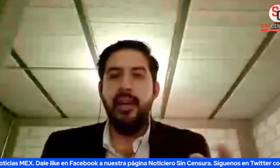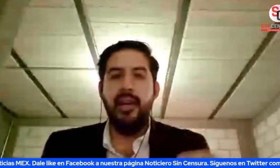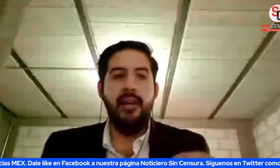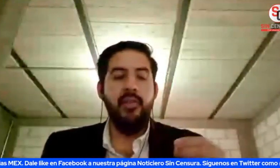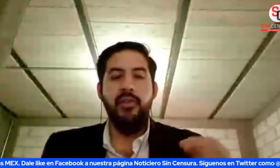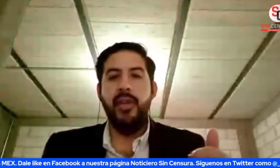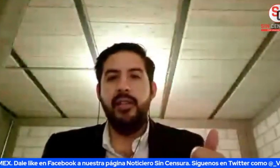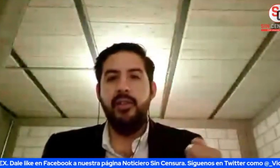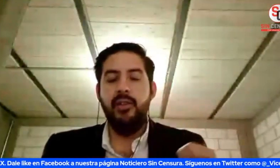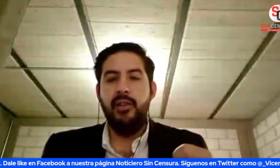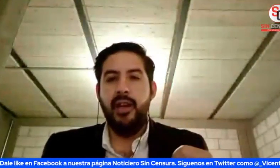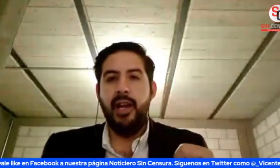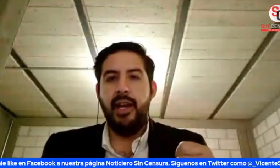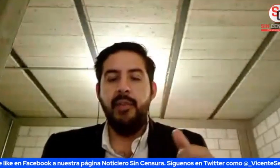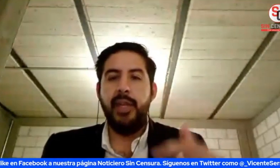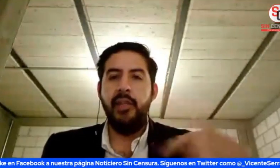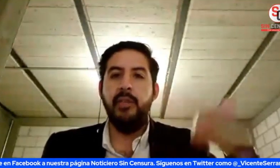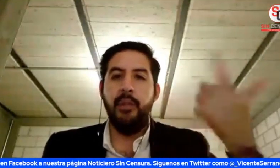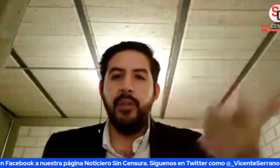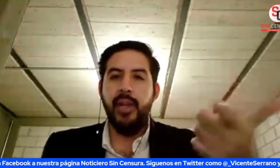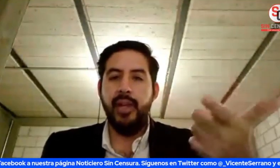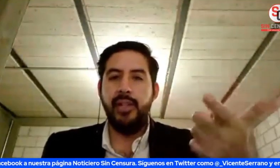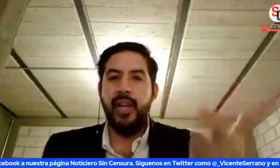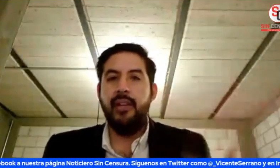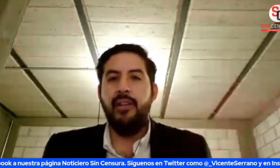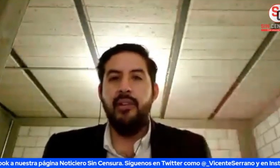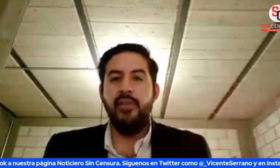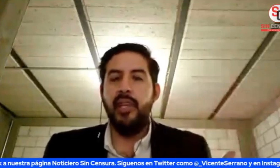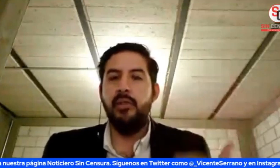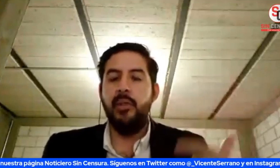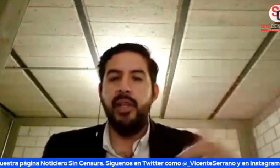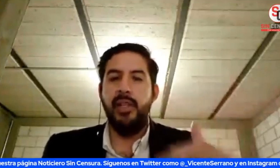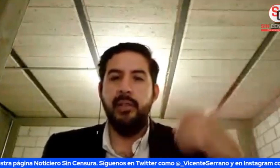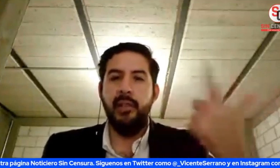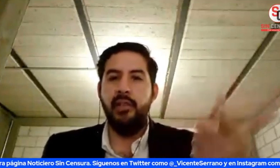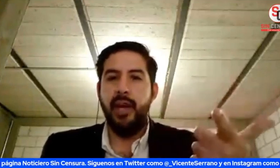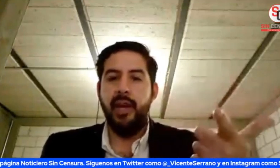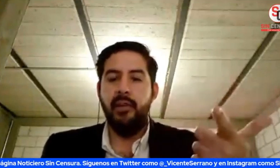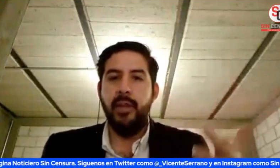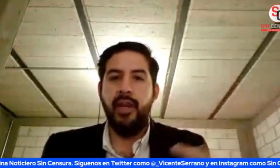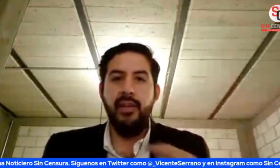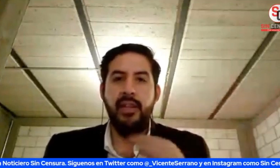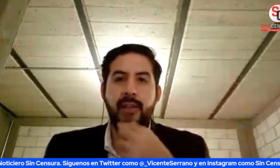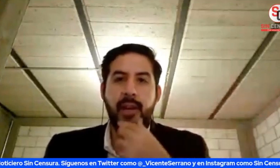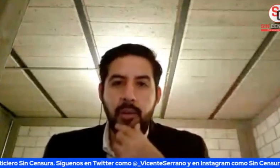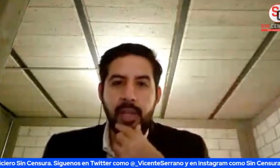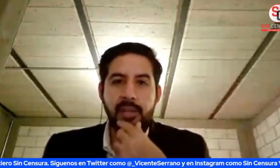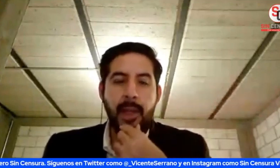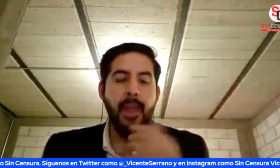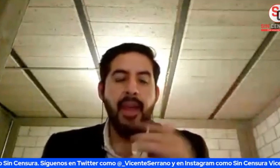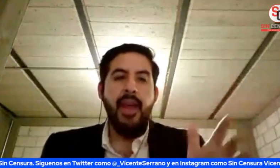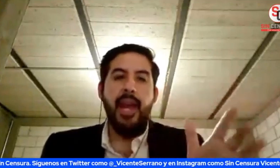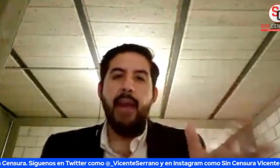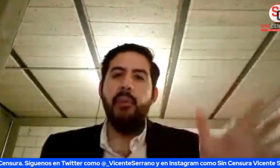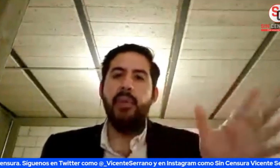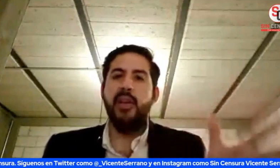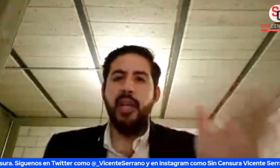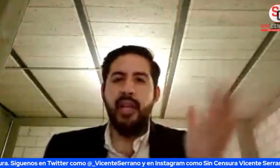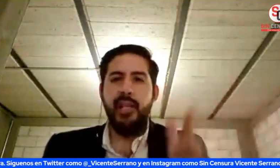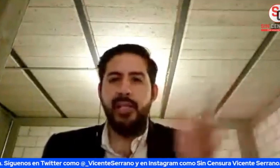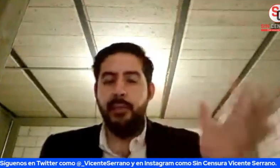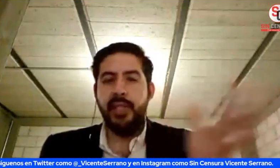acompañó en la modificación a la ley de partidos para poder regresar los 547 millones para la compra de vacunas.